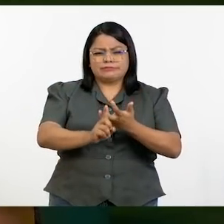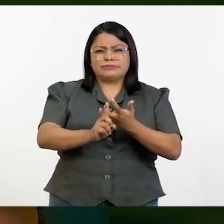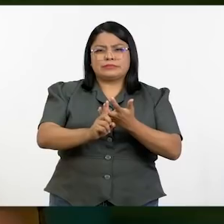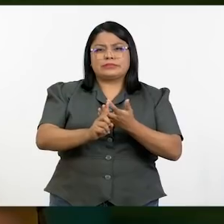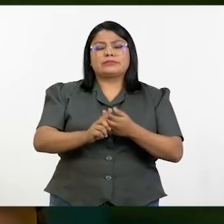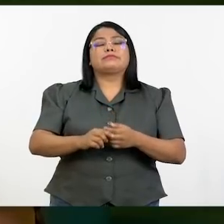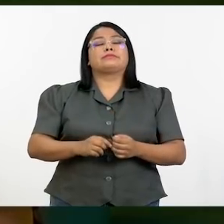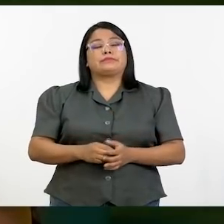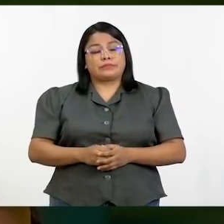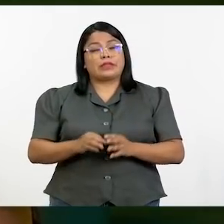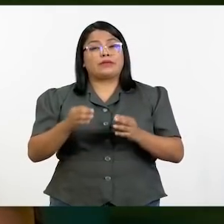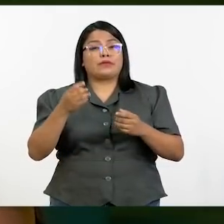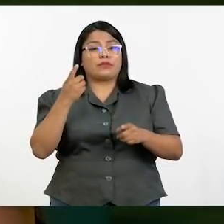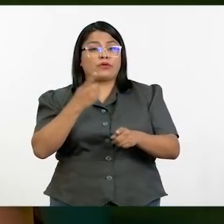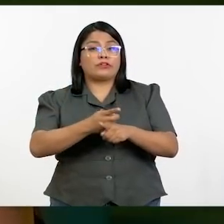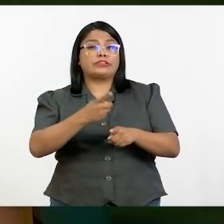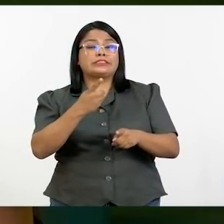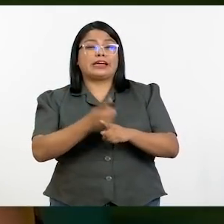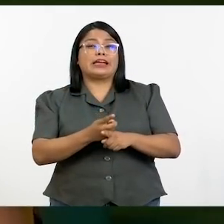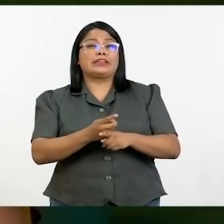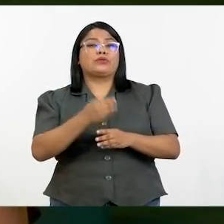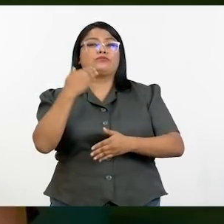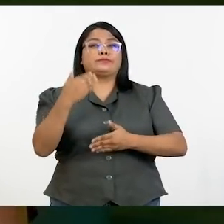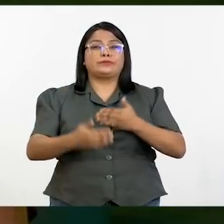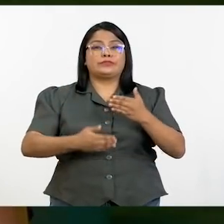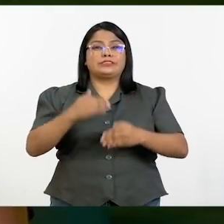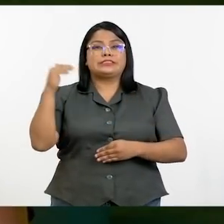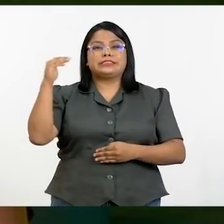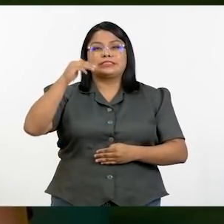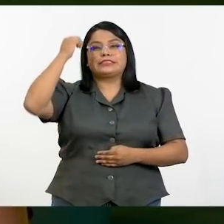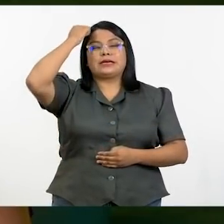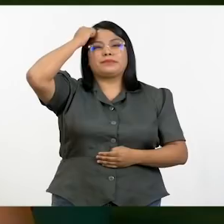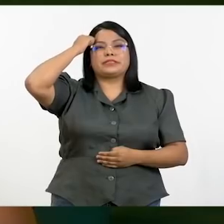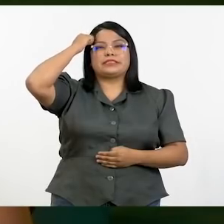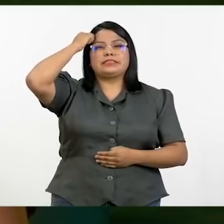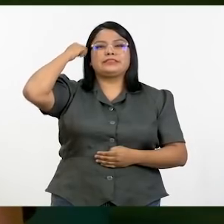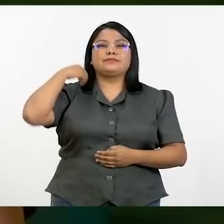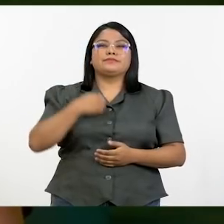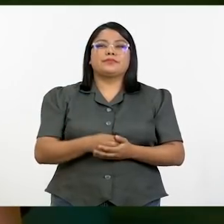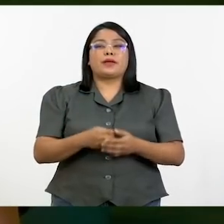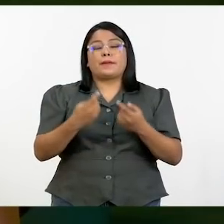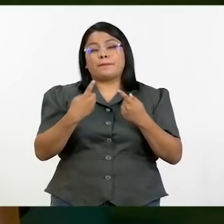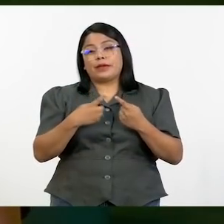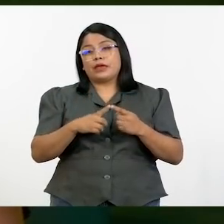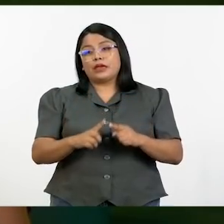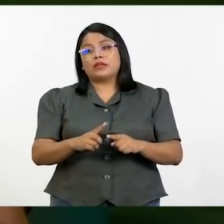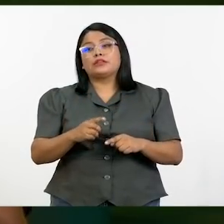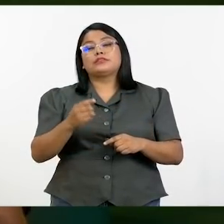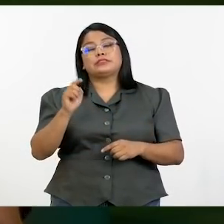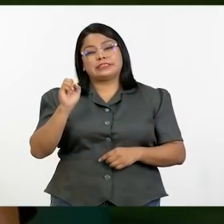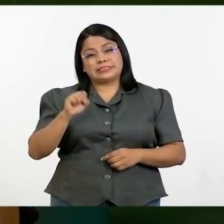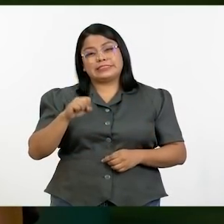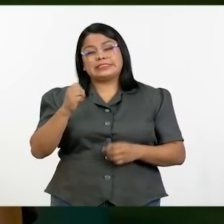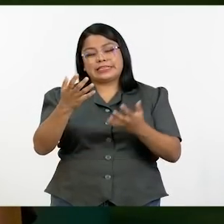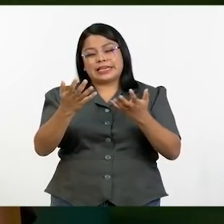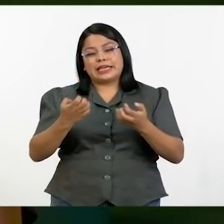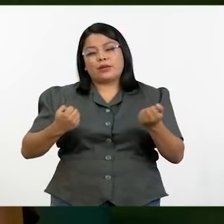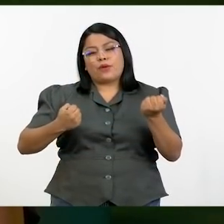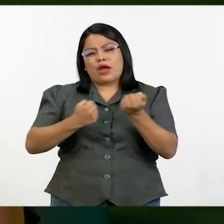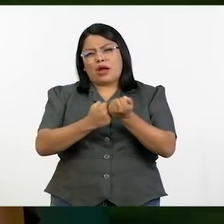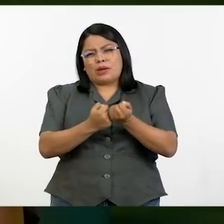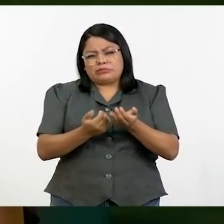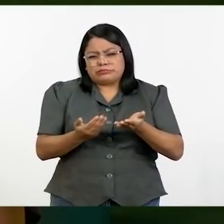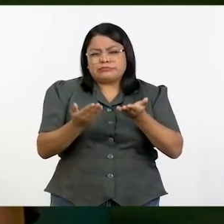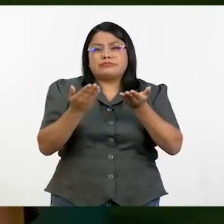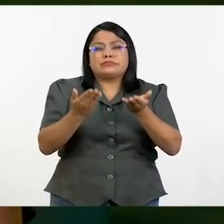logran mediar y guiar de forma acertada el proceso de enseñanza-aprendizaje. Sin embargo, sí queremos apoyarles